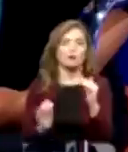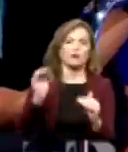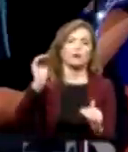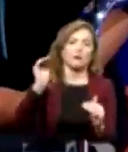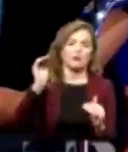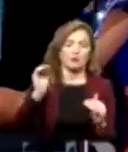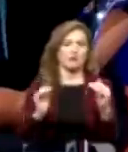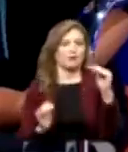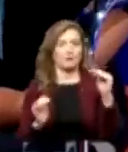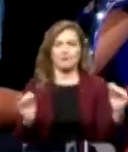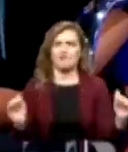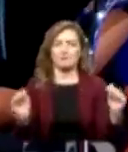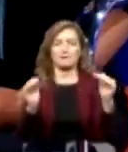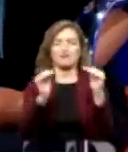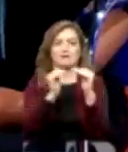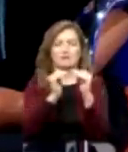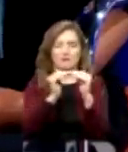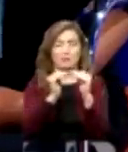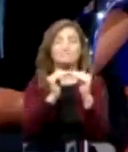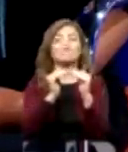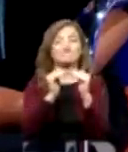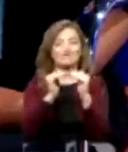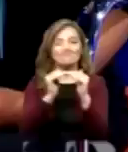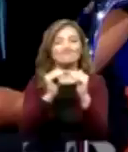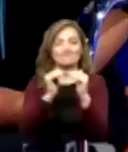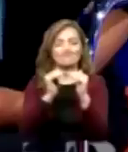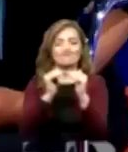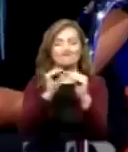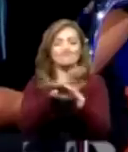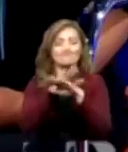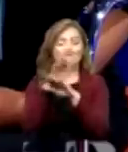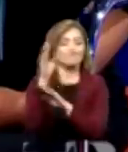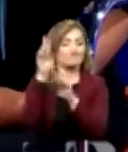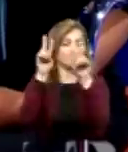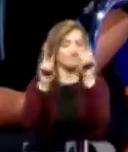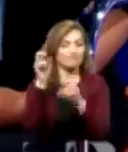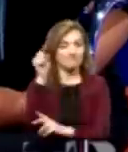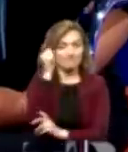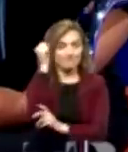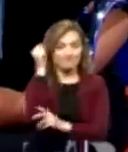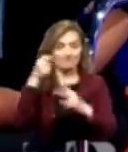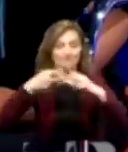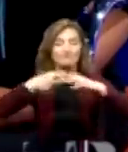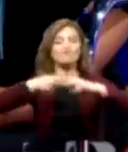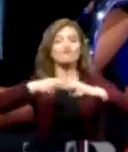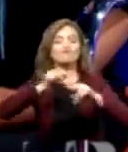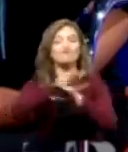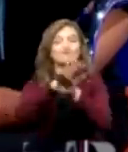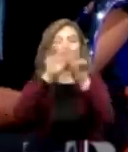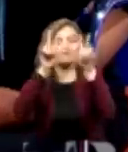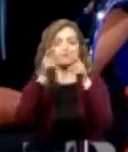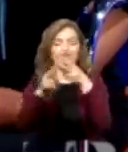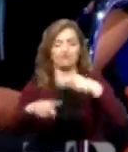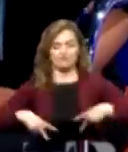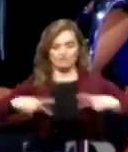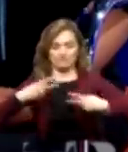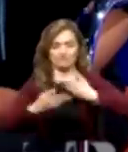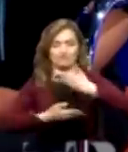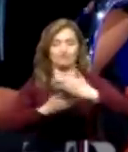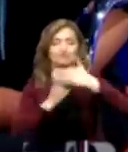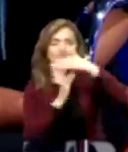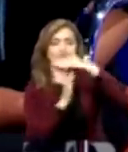no. Aquí todos somos iguales sobre los derechos y tenemos que relacionarnos bajo esa convivencia de pacífica,